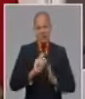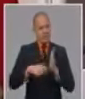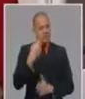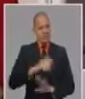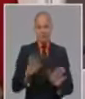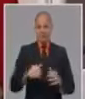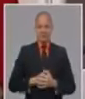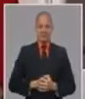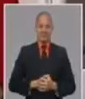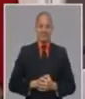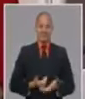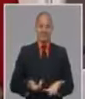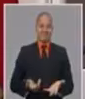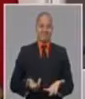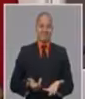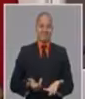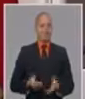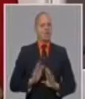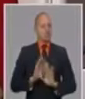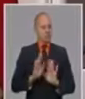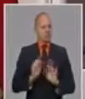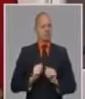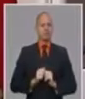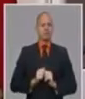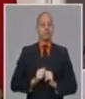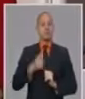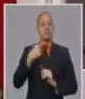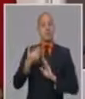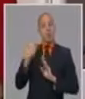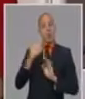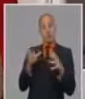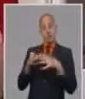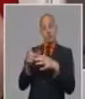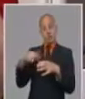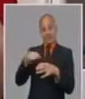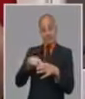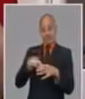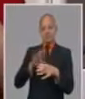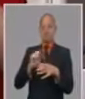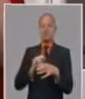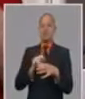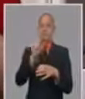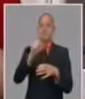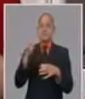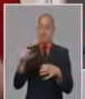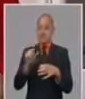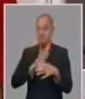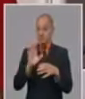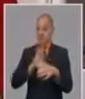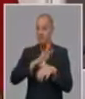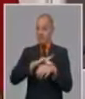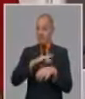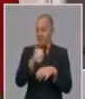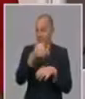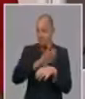evaluaciones. Y aproximadamente un 12% de todos esos convalecientes, de todos esos